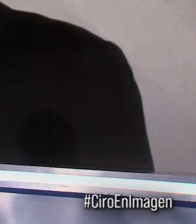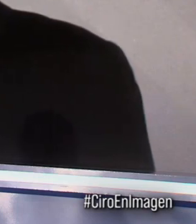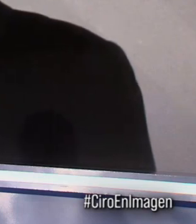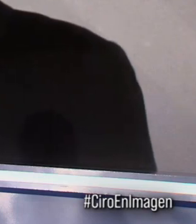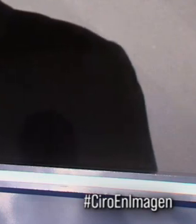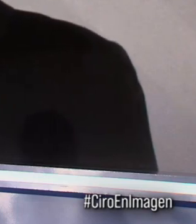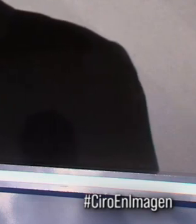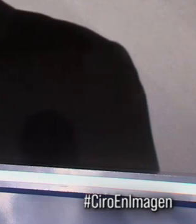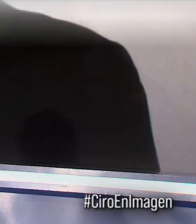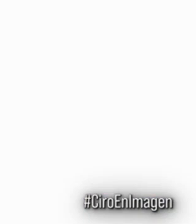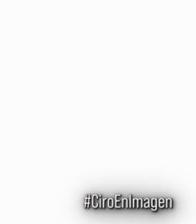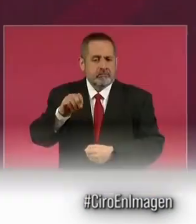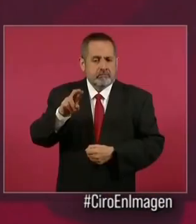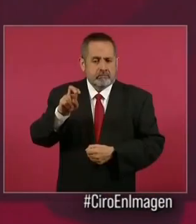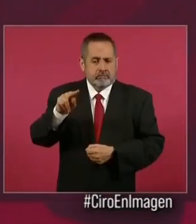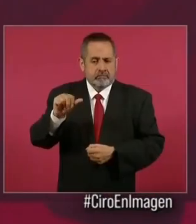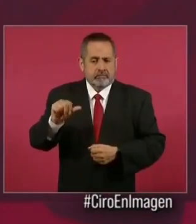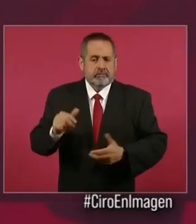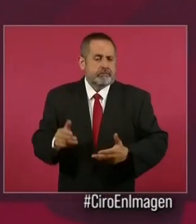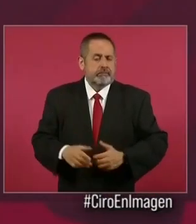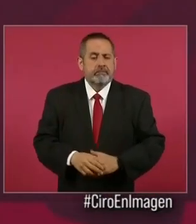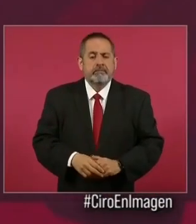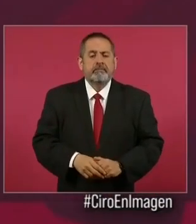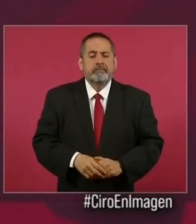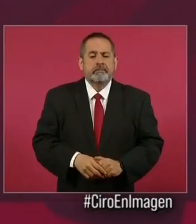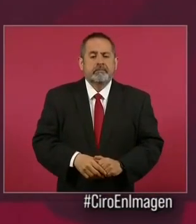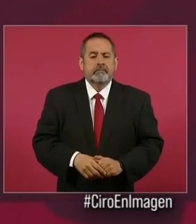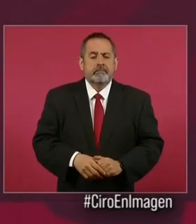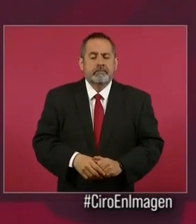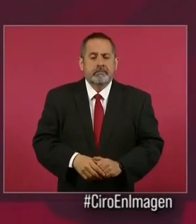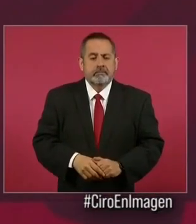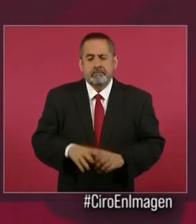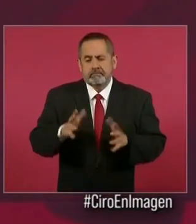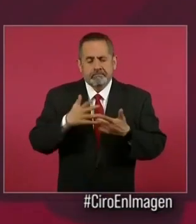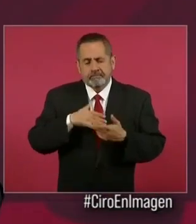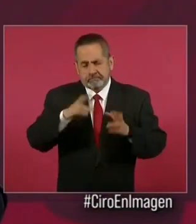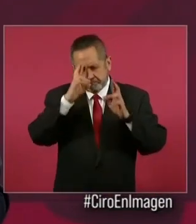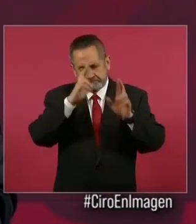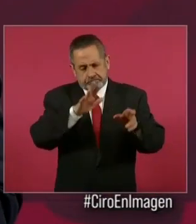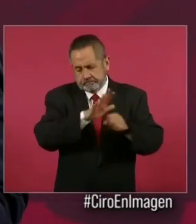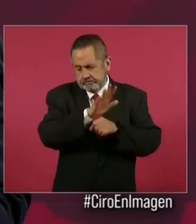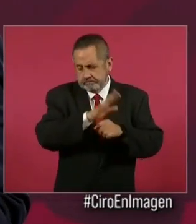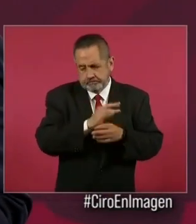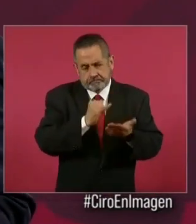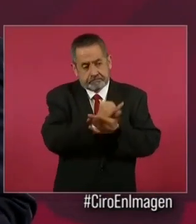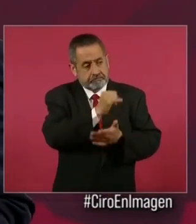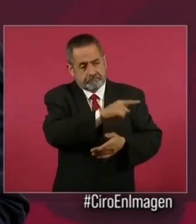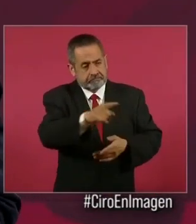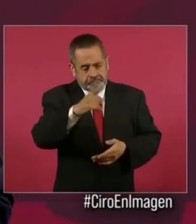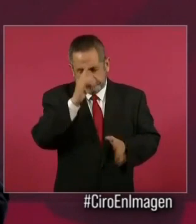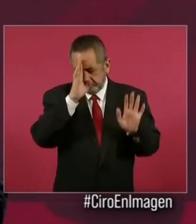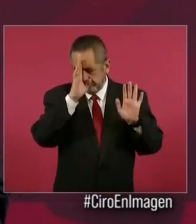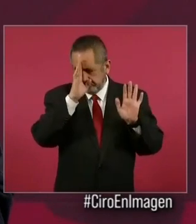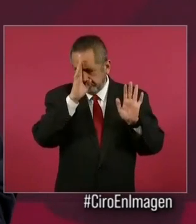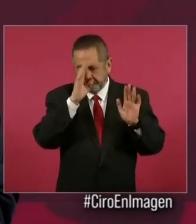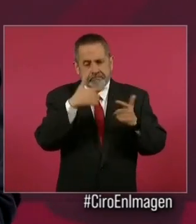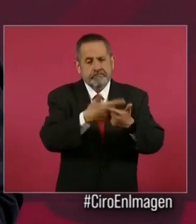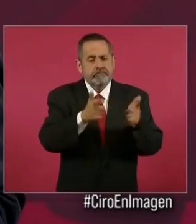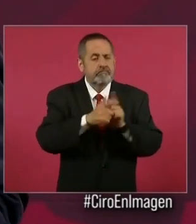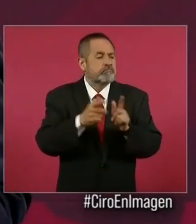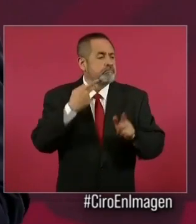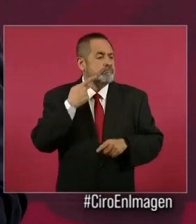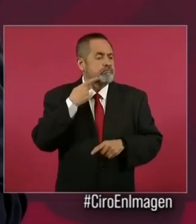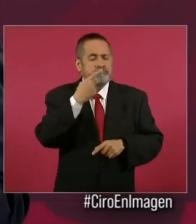tiempos. Yo pues, respeto las decisiones, ¿no?, que se tomen en los partidos.